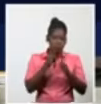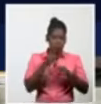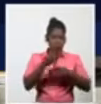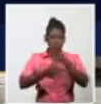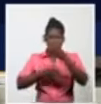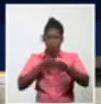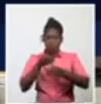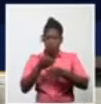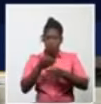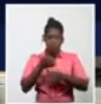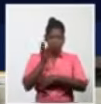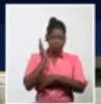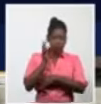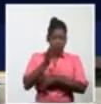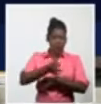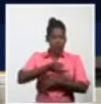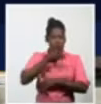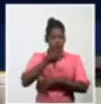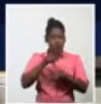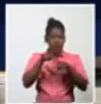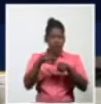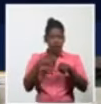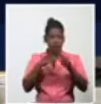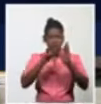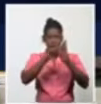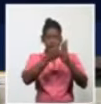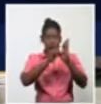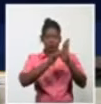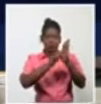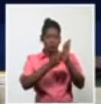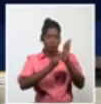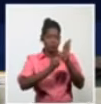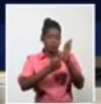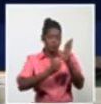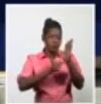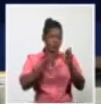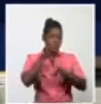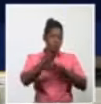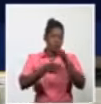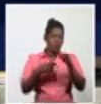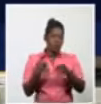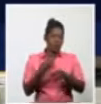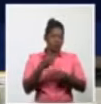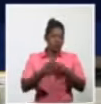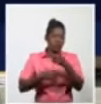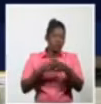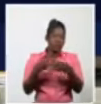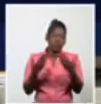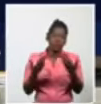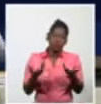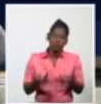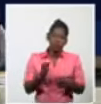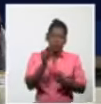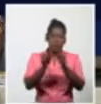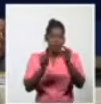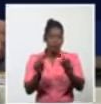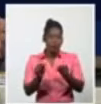explica todos los pasos que se sigue con los candidatos vacunales,